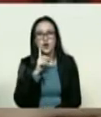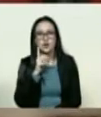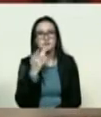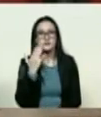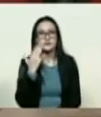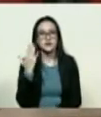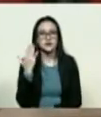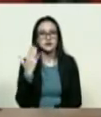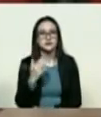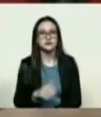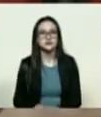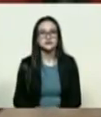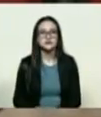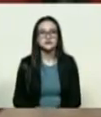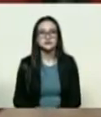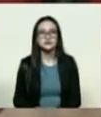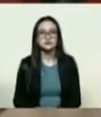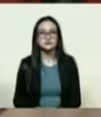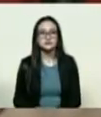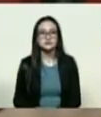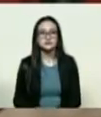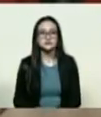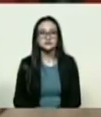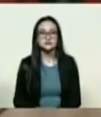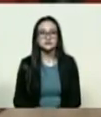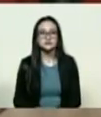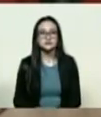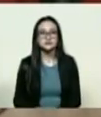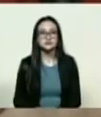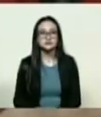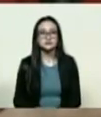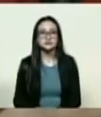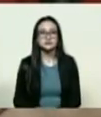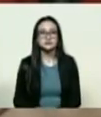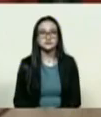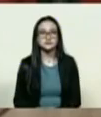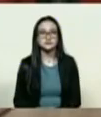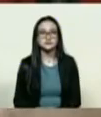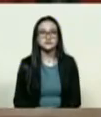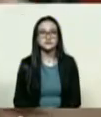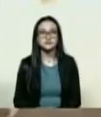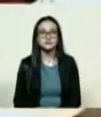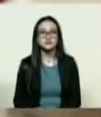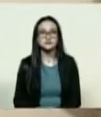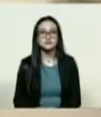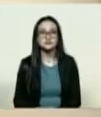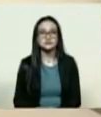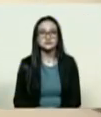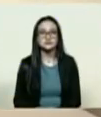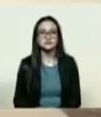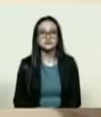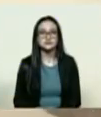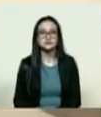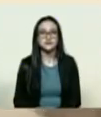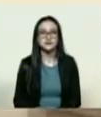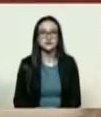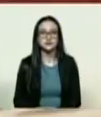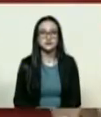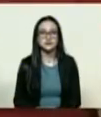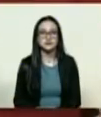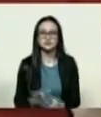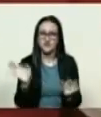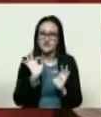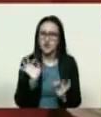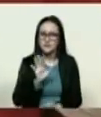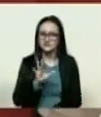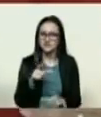allí dando la cara por el partido. Y nosotros, este modelo de